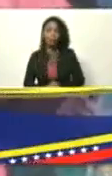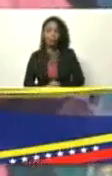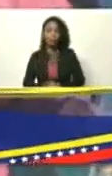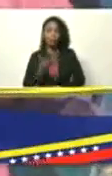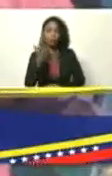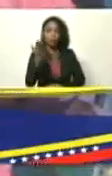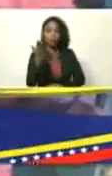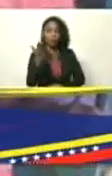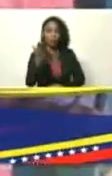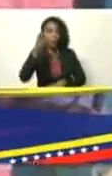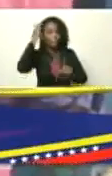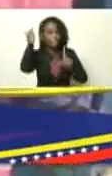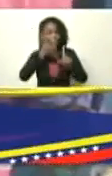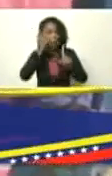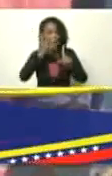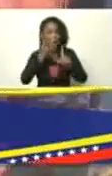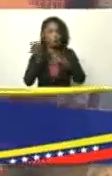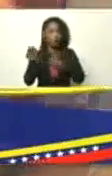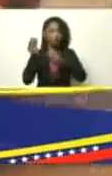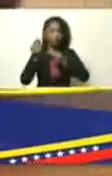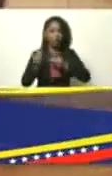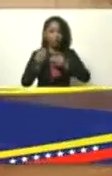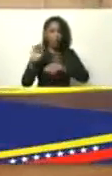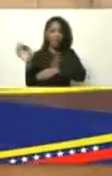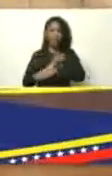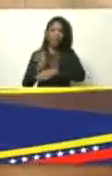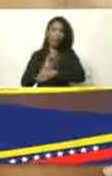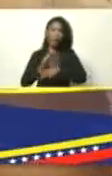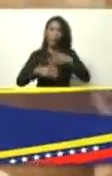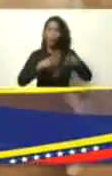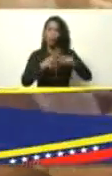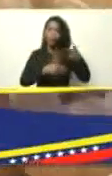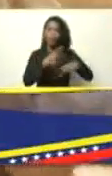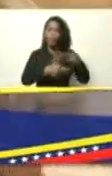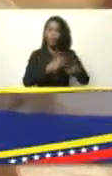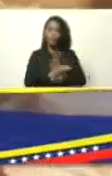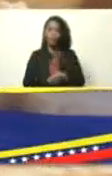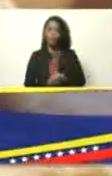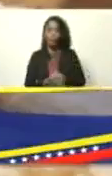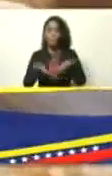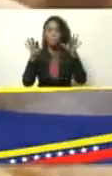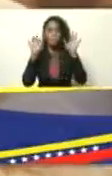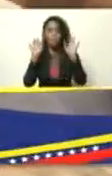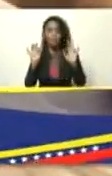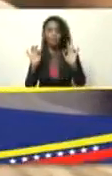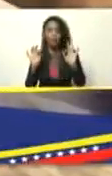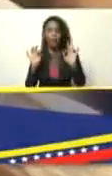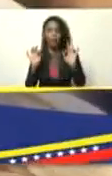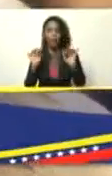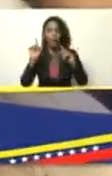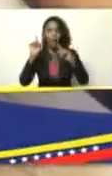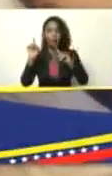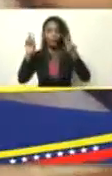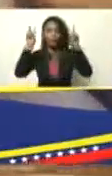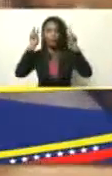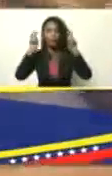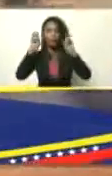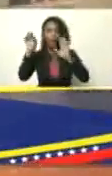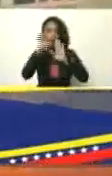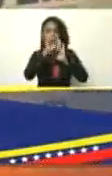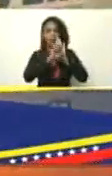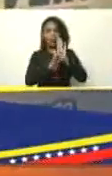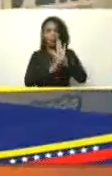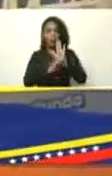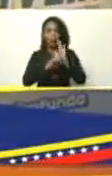usted ha dado instrucciones para acelerar el proceso productivo, especial con esta nueva etapa